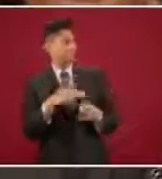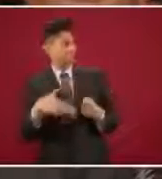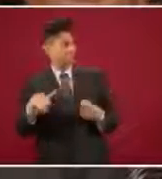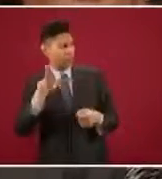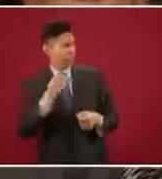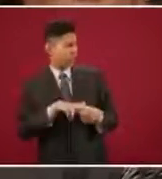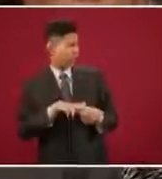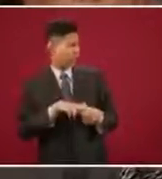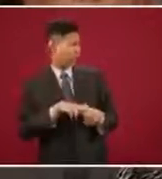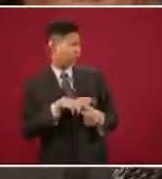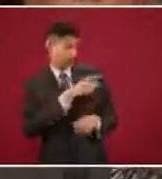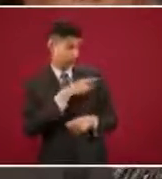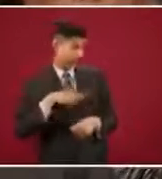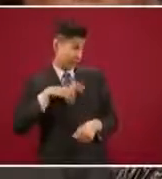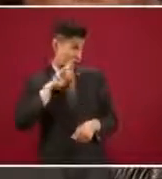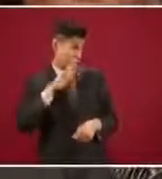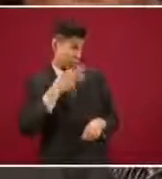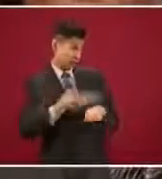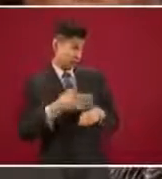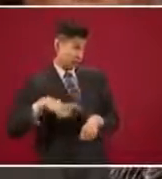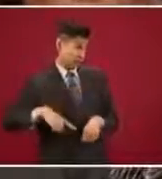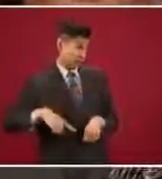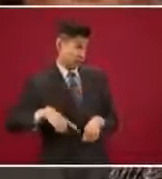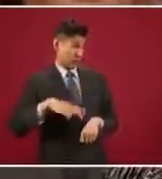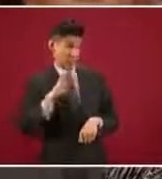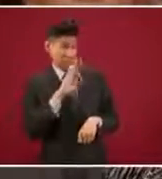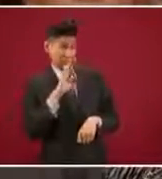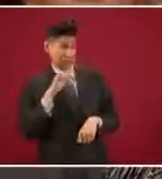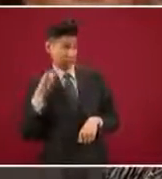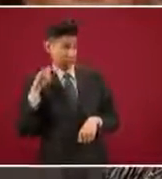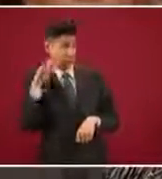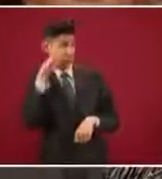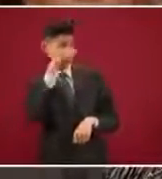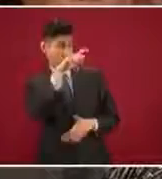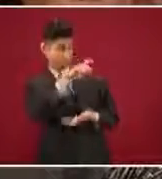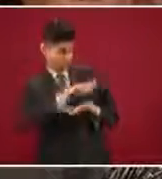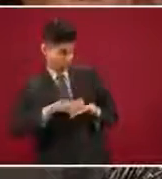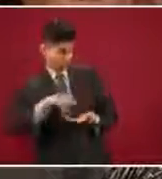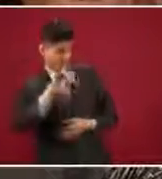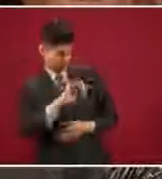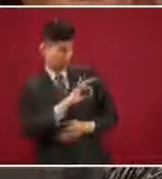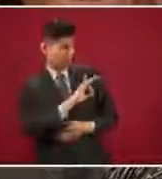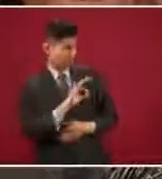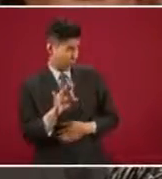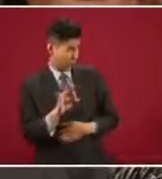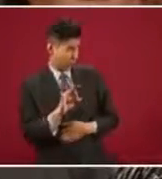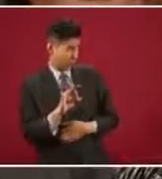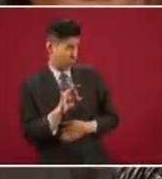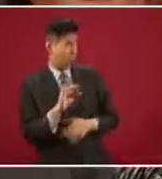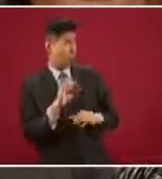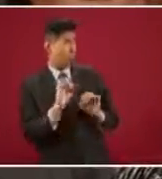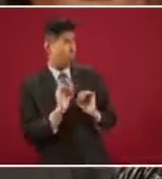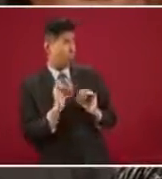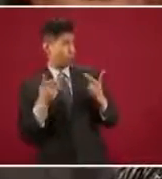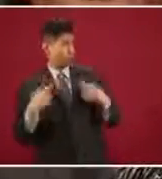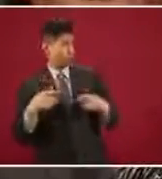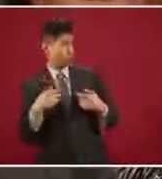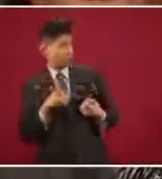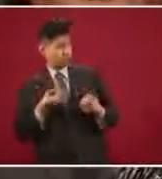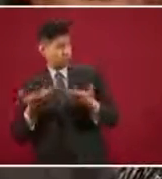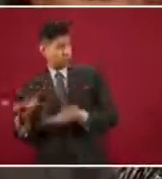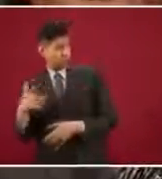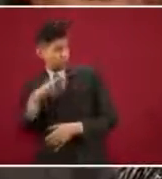del avión presidencial, al que ya lo ven muy lejano, que dice que ya no va a llegar al pueblo. ¿Qué mensaje podría